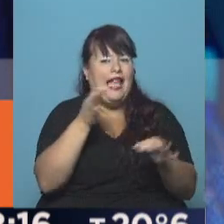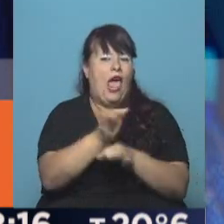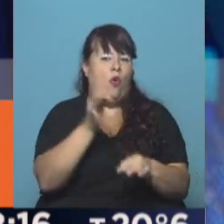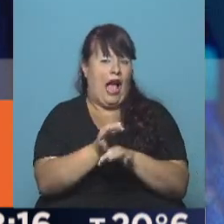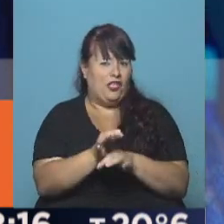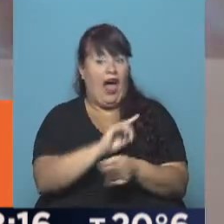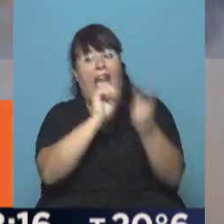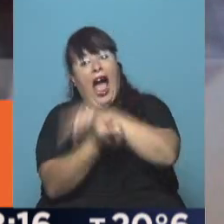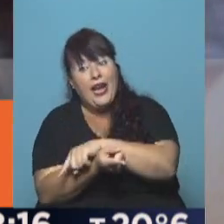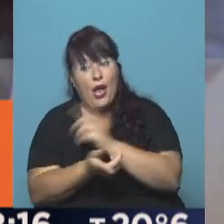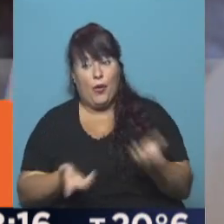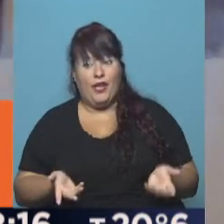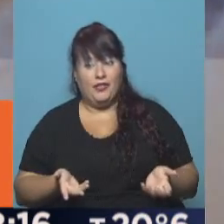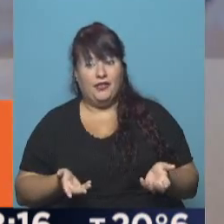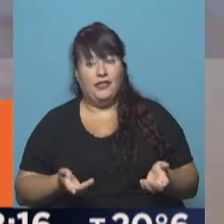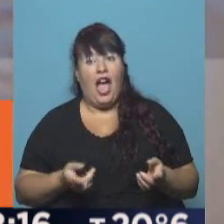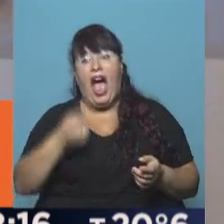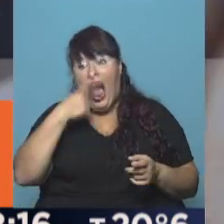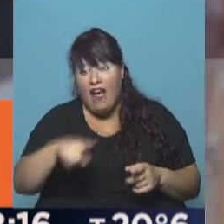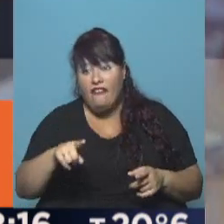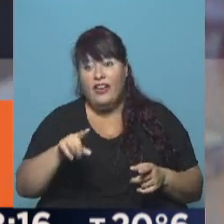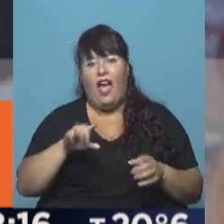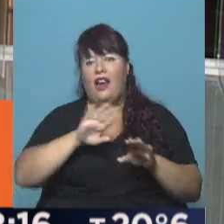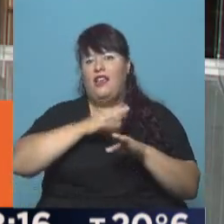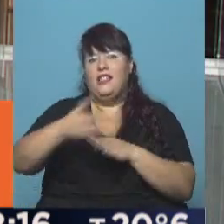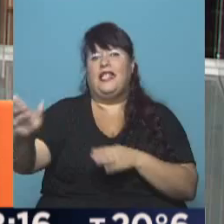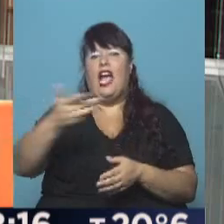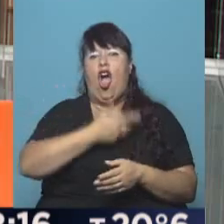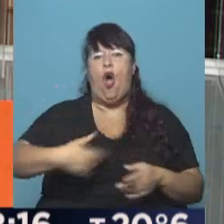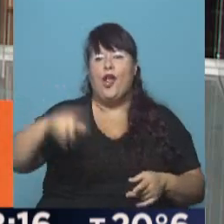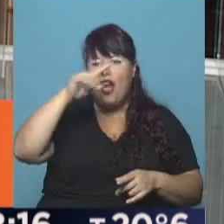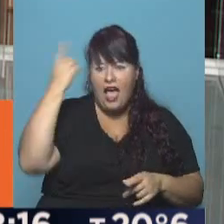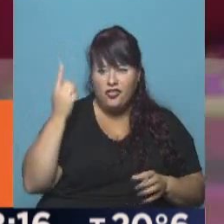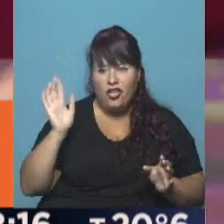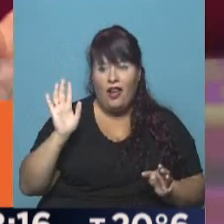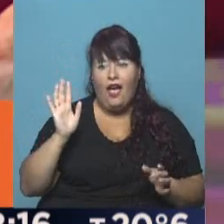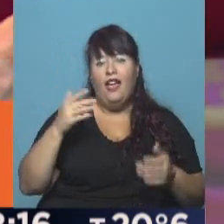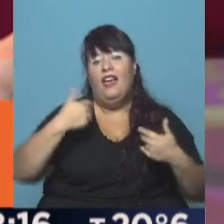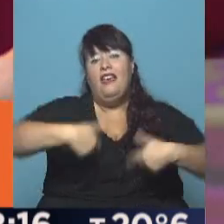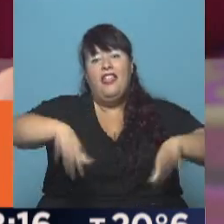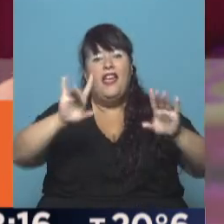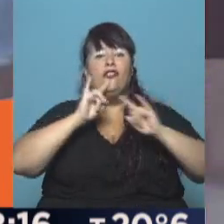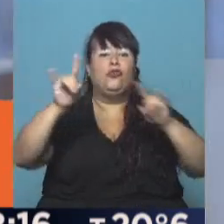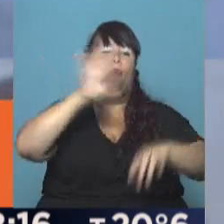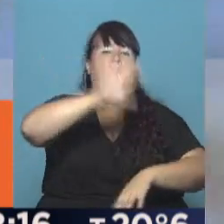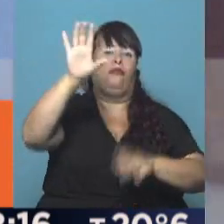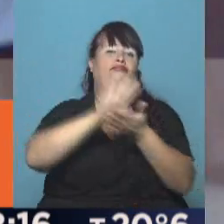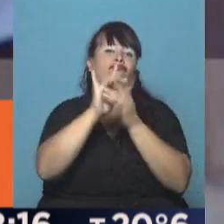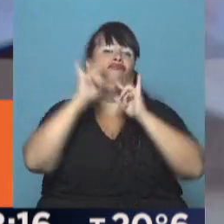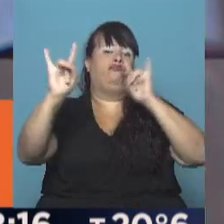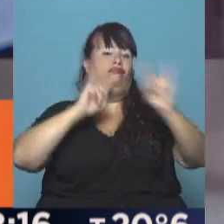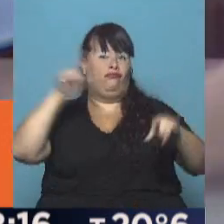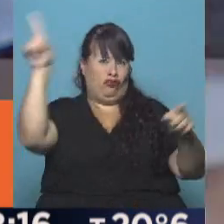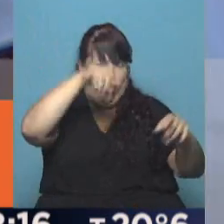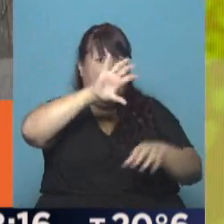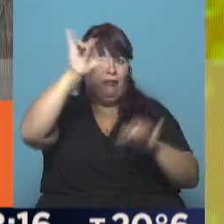educación al revés termina de desvincular al gobierno de la nación y dejarle el fardo a las provincias que están en general